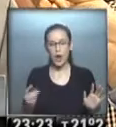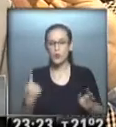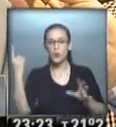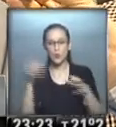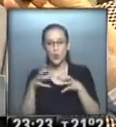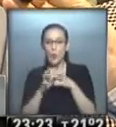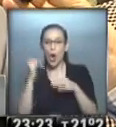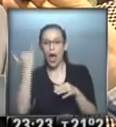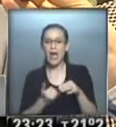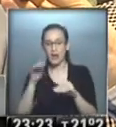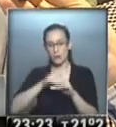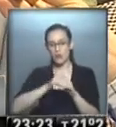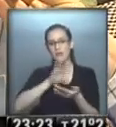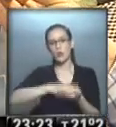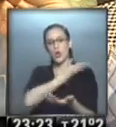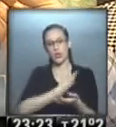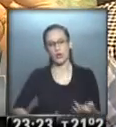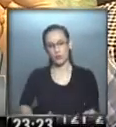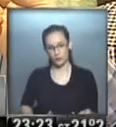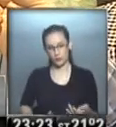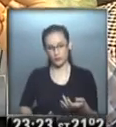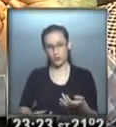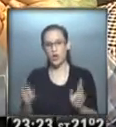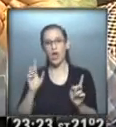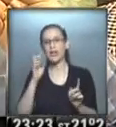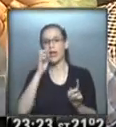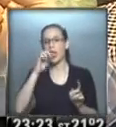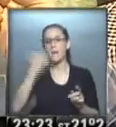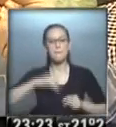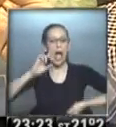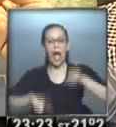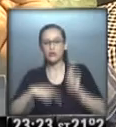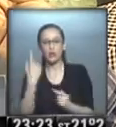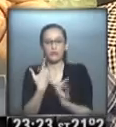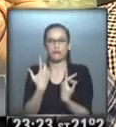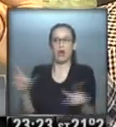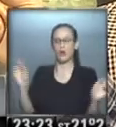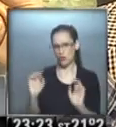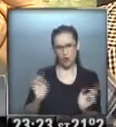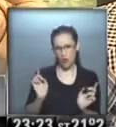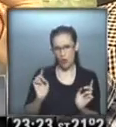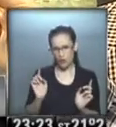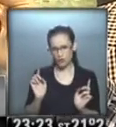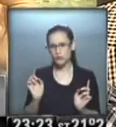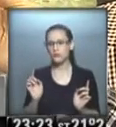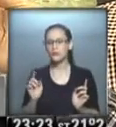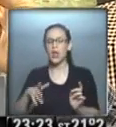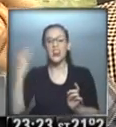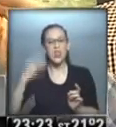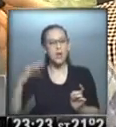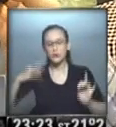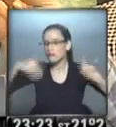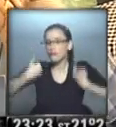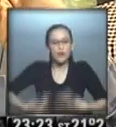alguna responsabilidad en el gobierno. Esto no significa que se hagan ni pactos espurios ni nada raro. Simplemente es lo que hay que hacer